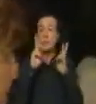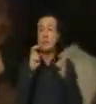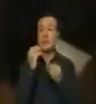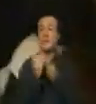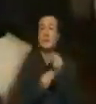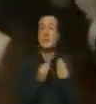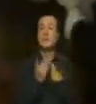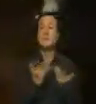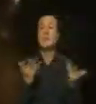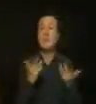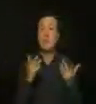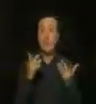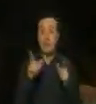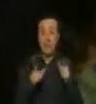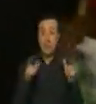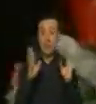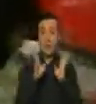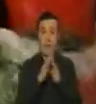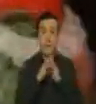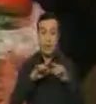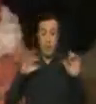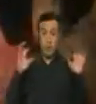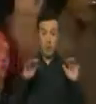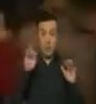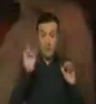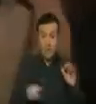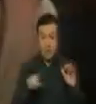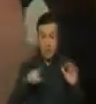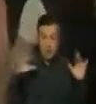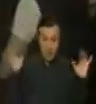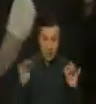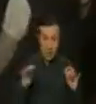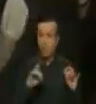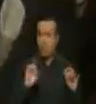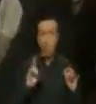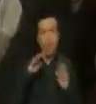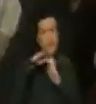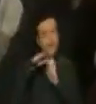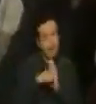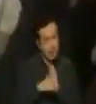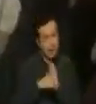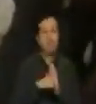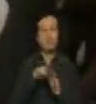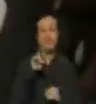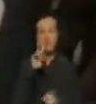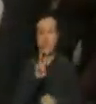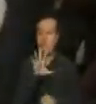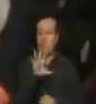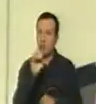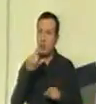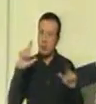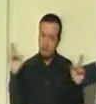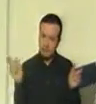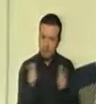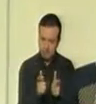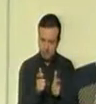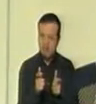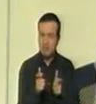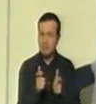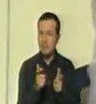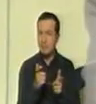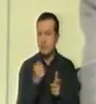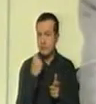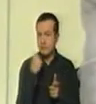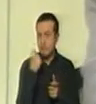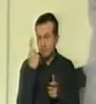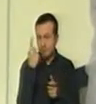decidió reducir el número de personas que podrán asistir a eventos de concurrencia masiva de 1.000 a 250. Esto tiene una